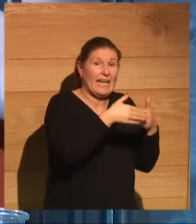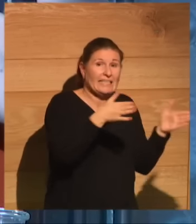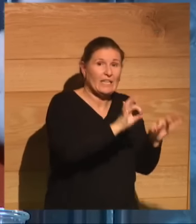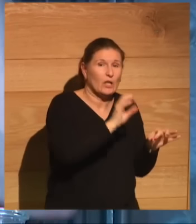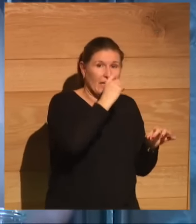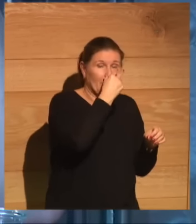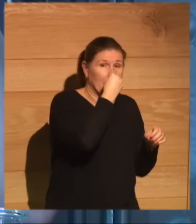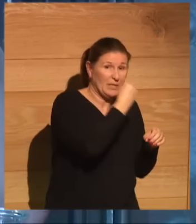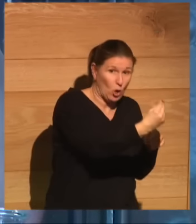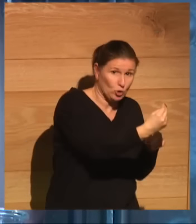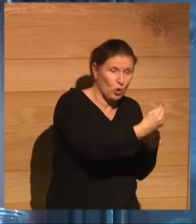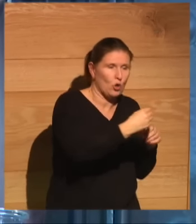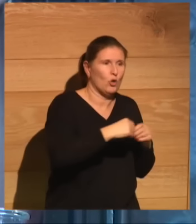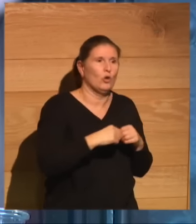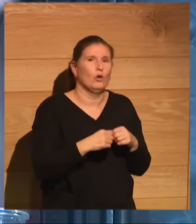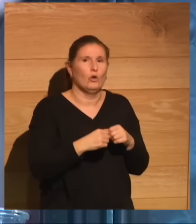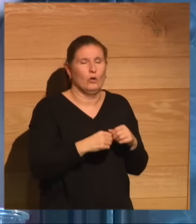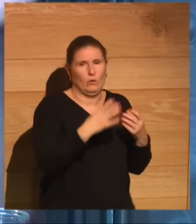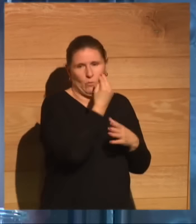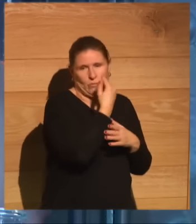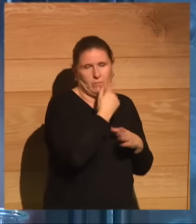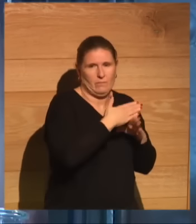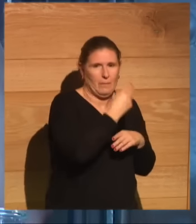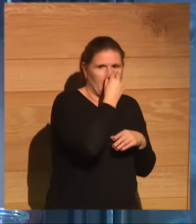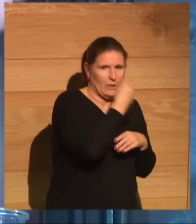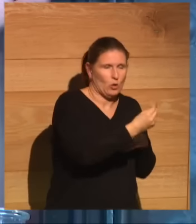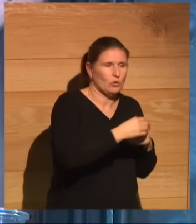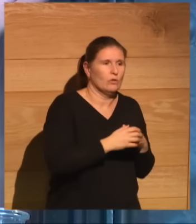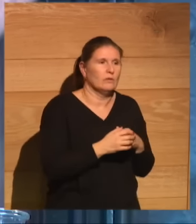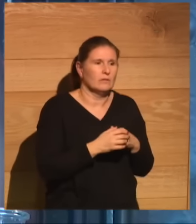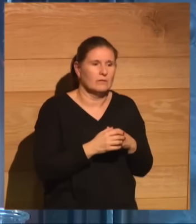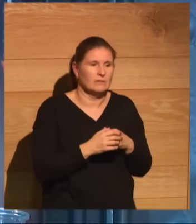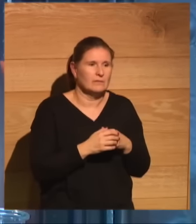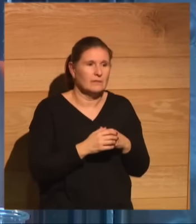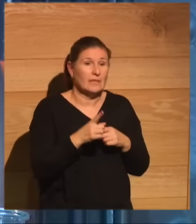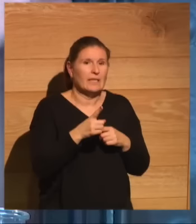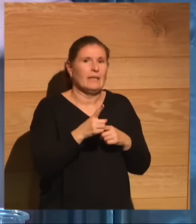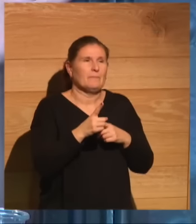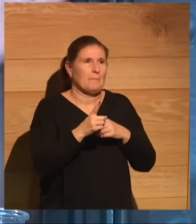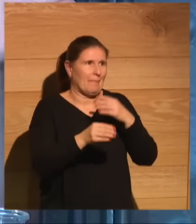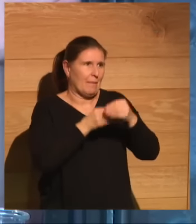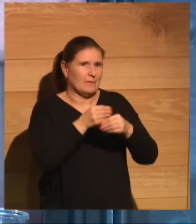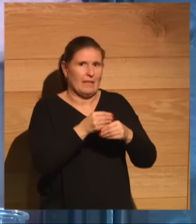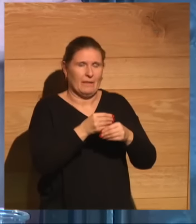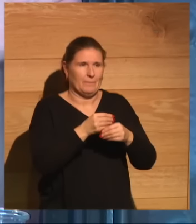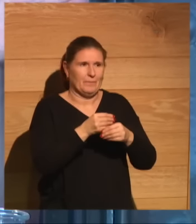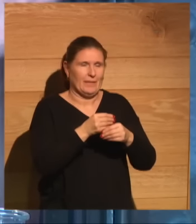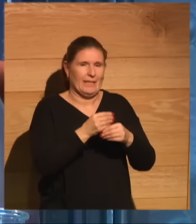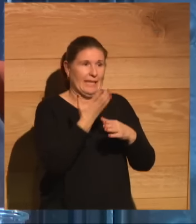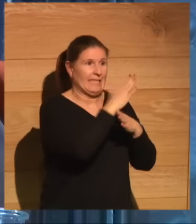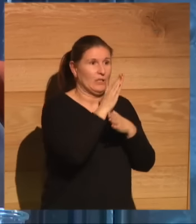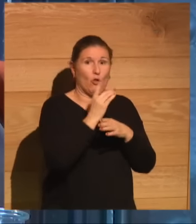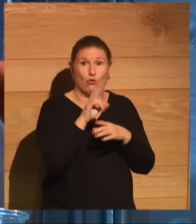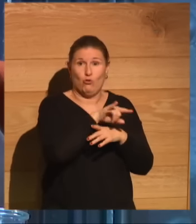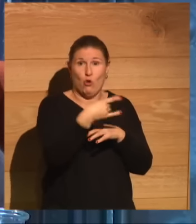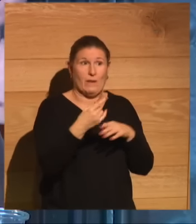el plan es el no sé cuántos aniversario de Pinocho. Vamos a hacer una sesión doble con